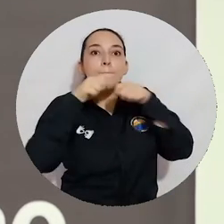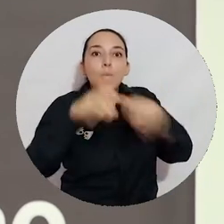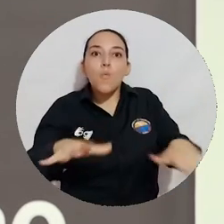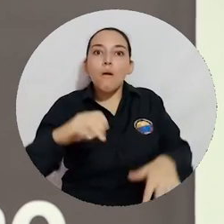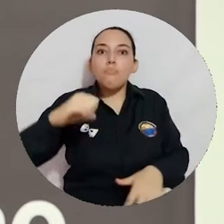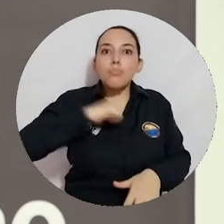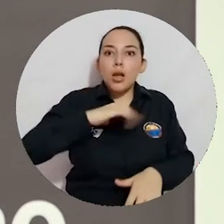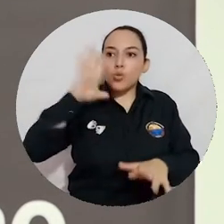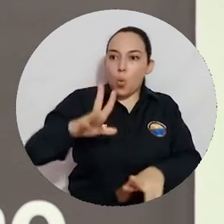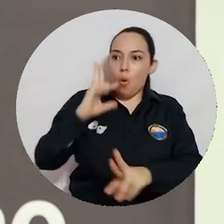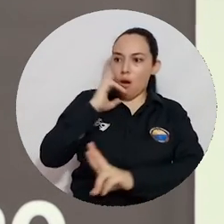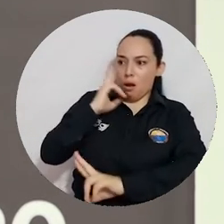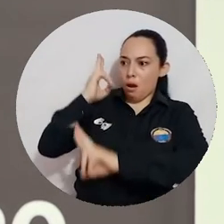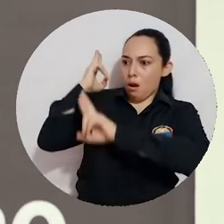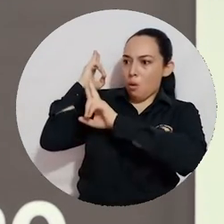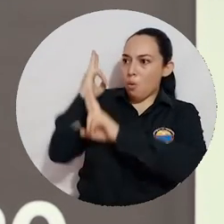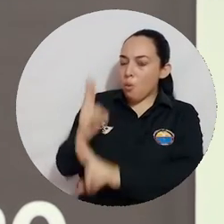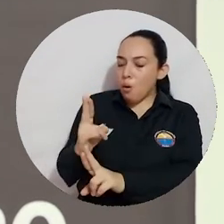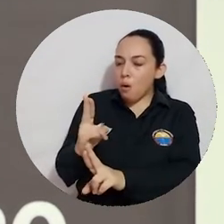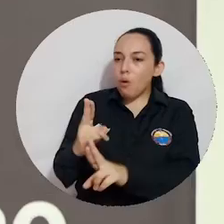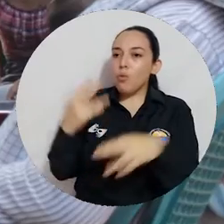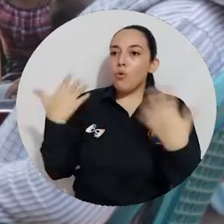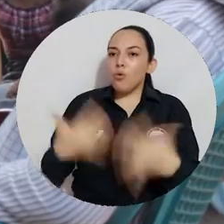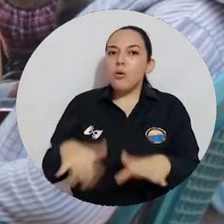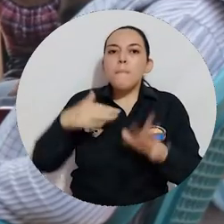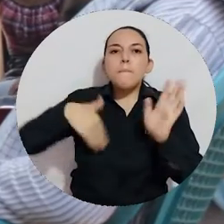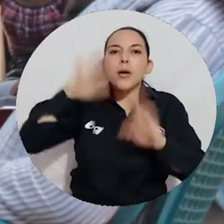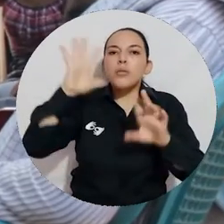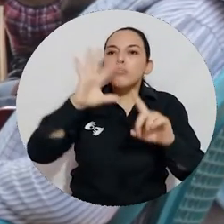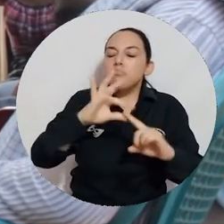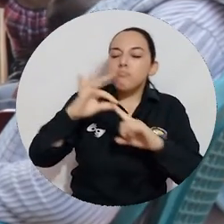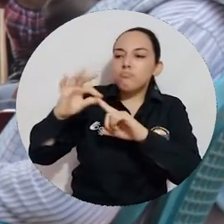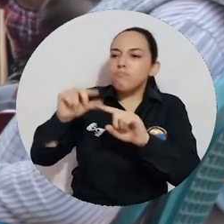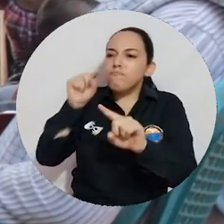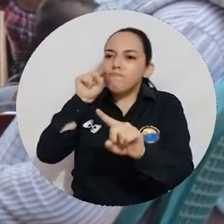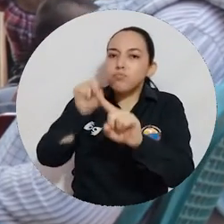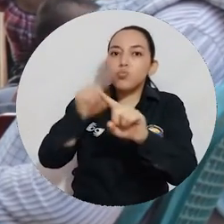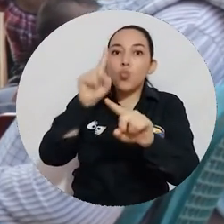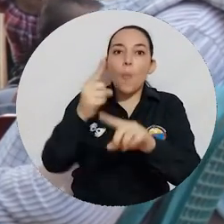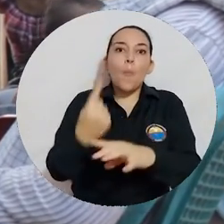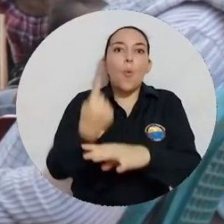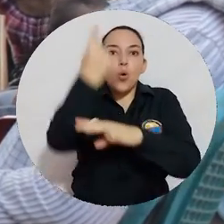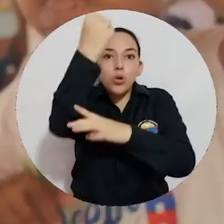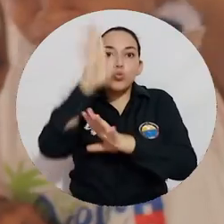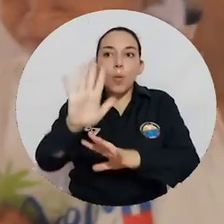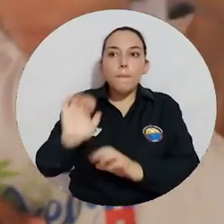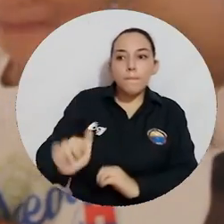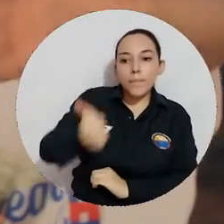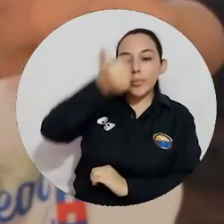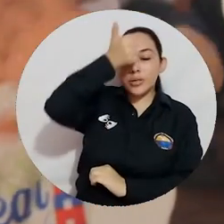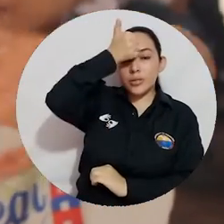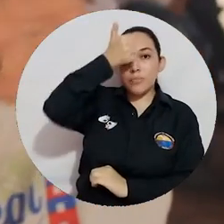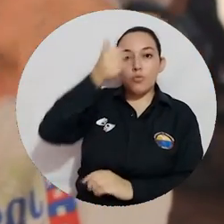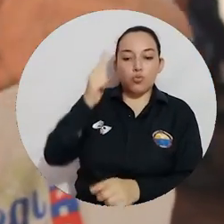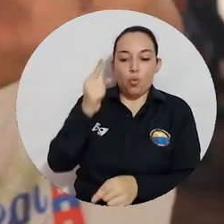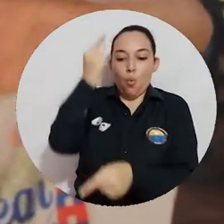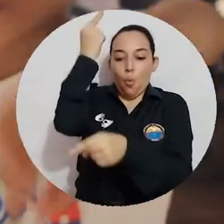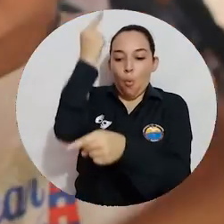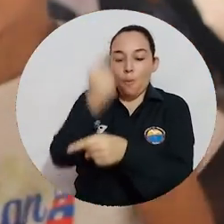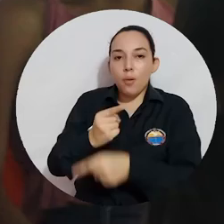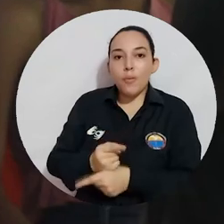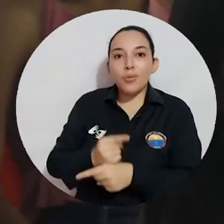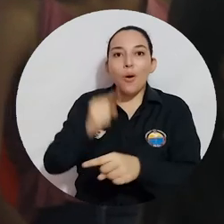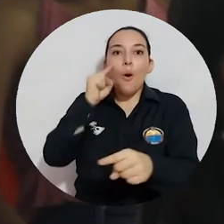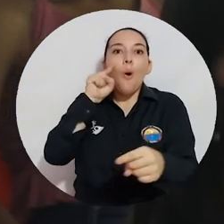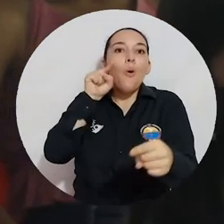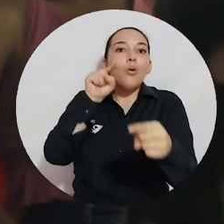pública obtenga este reconocimiento y que priorice dentro de sus políticas y dentro de sus principios el